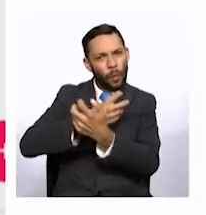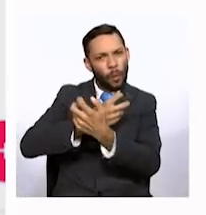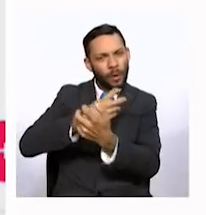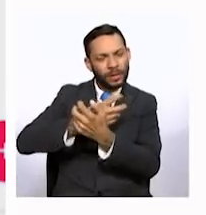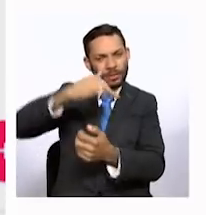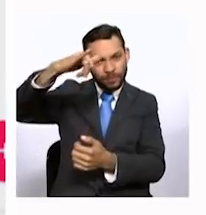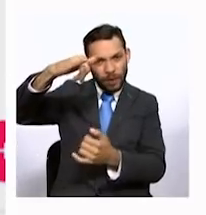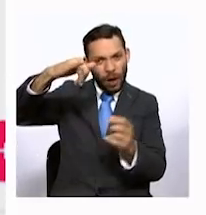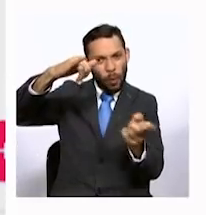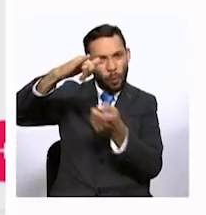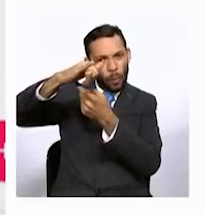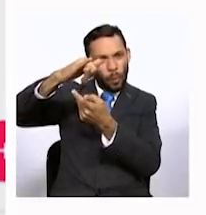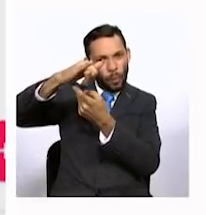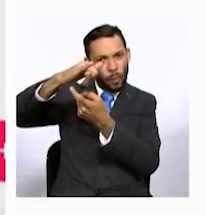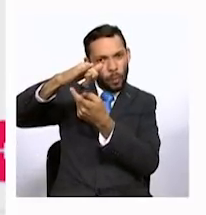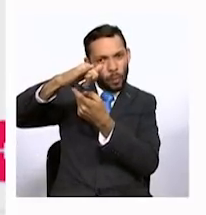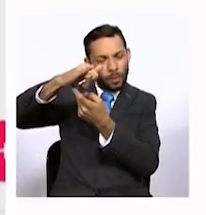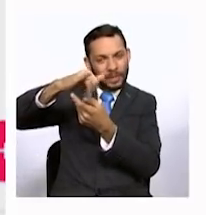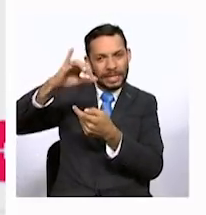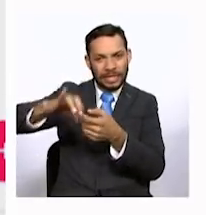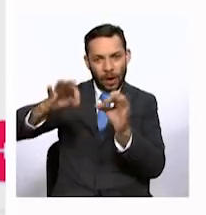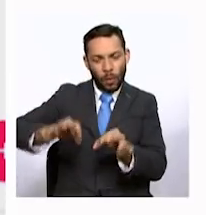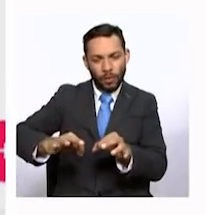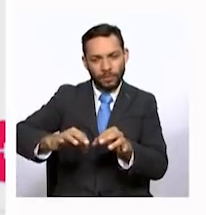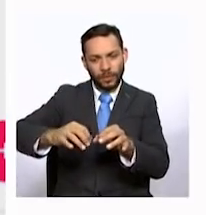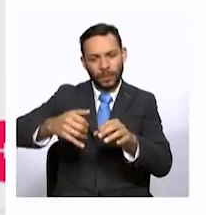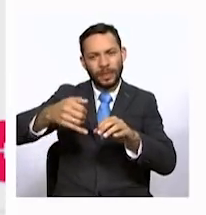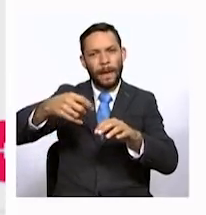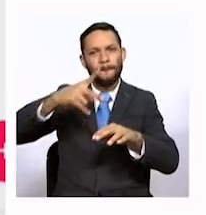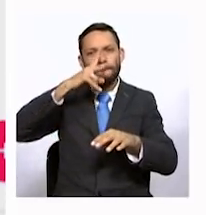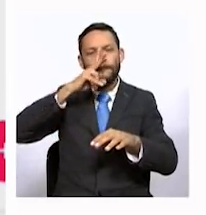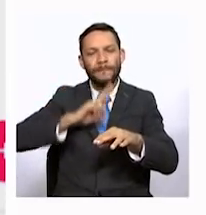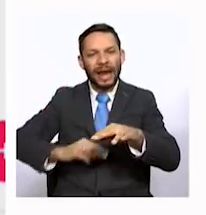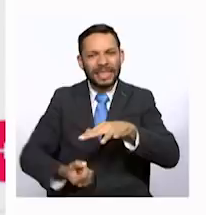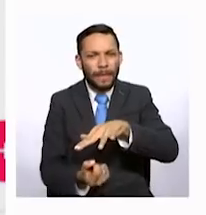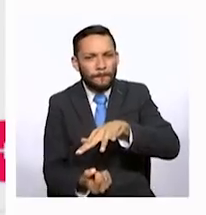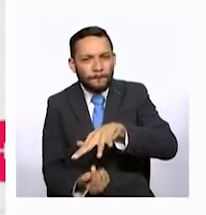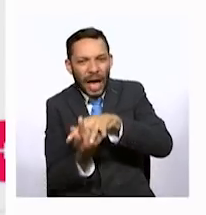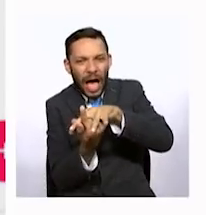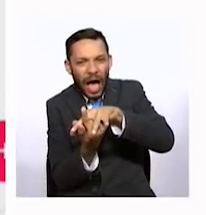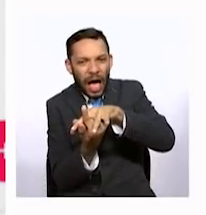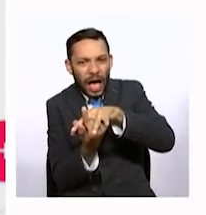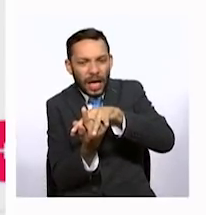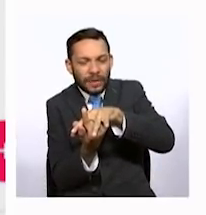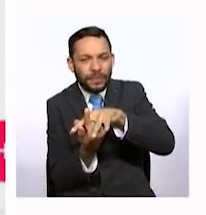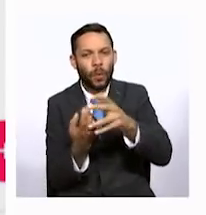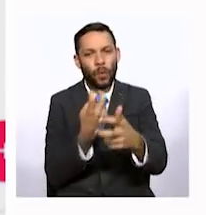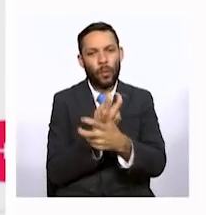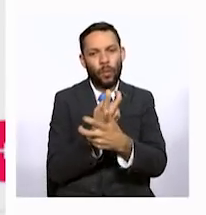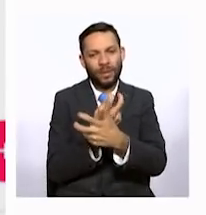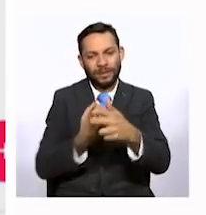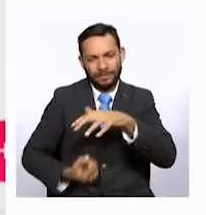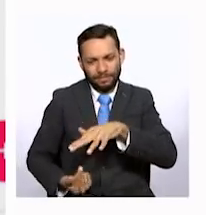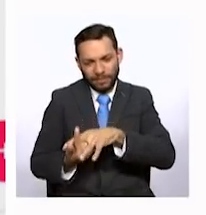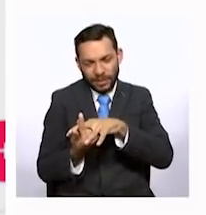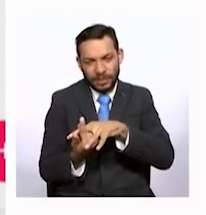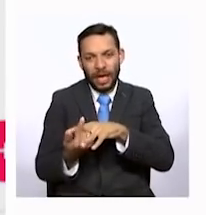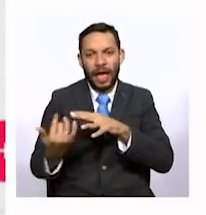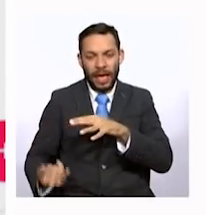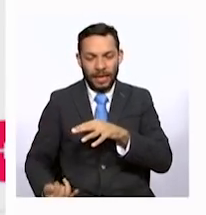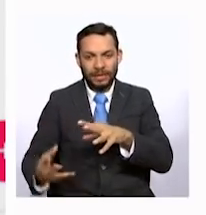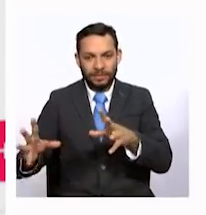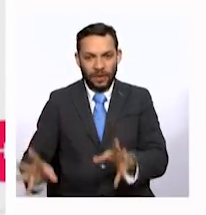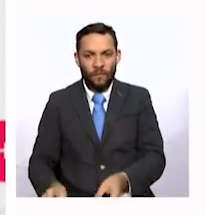ahí. Esa punta es donde se genera el espolón calcáneo. Y aquí tenemos la fascia plantar, que es la estructura que viene y se pega de esto.